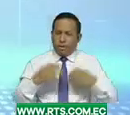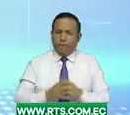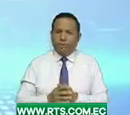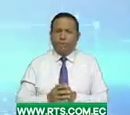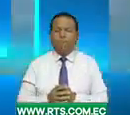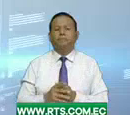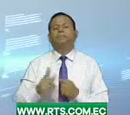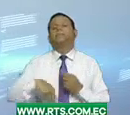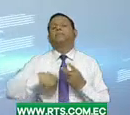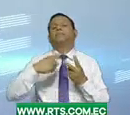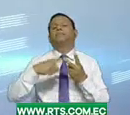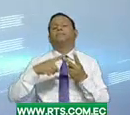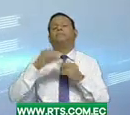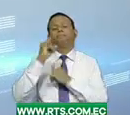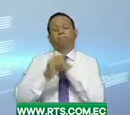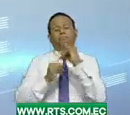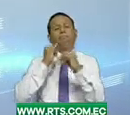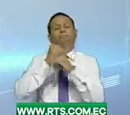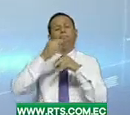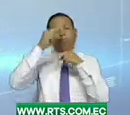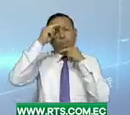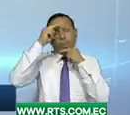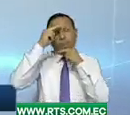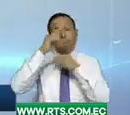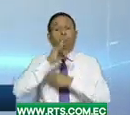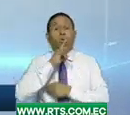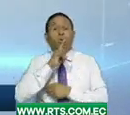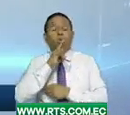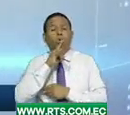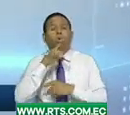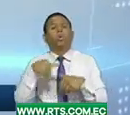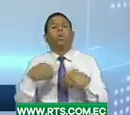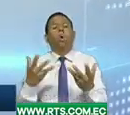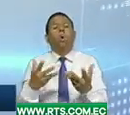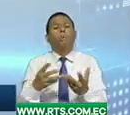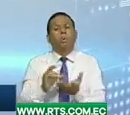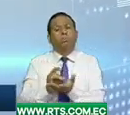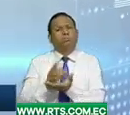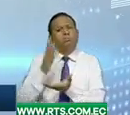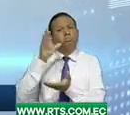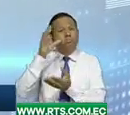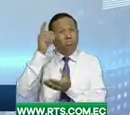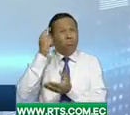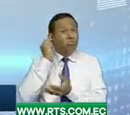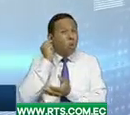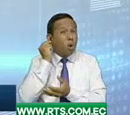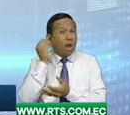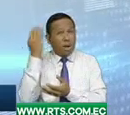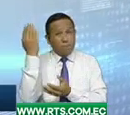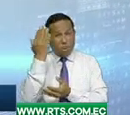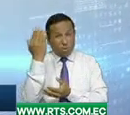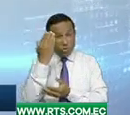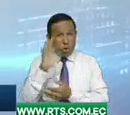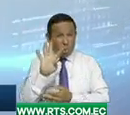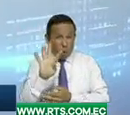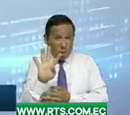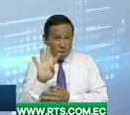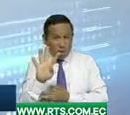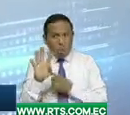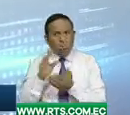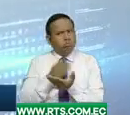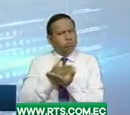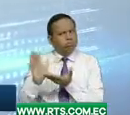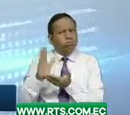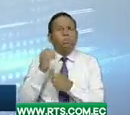Mientras que en lo internacional, en Estados Unidos, despiden a 4 profesoras de una guardería que se ponían máscaras